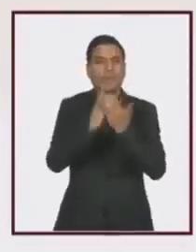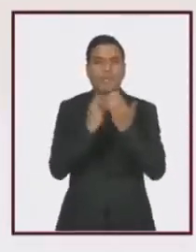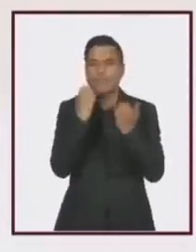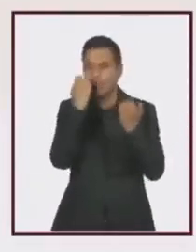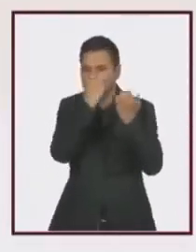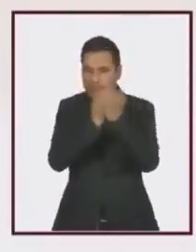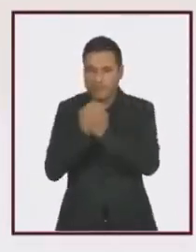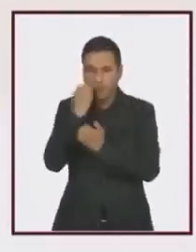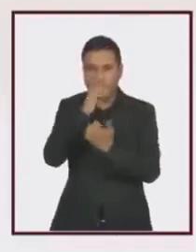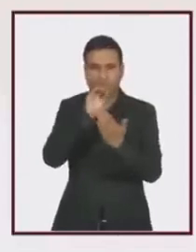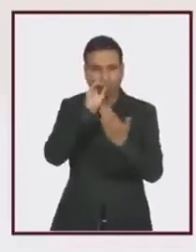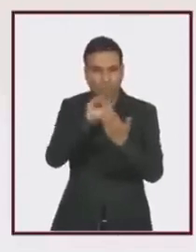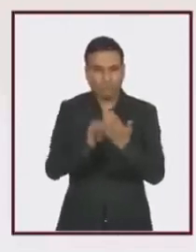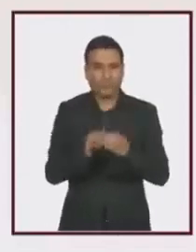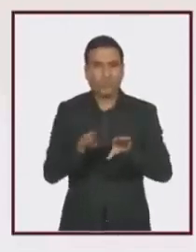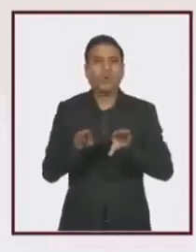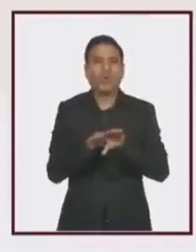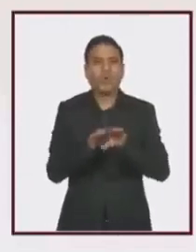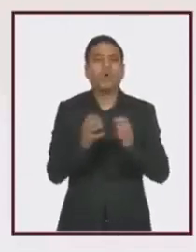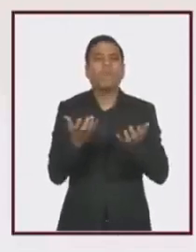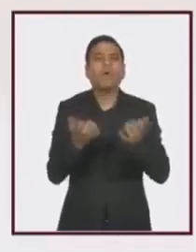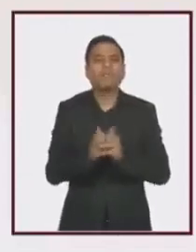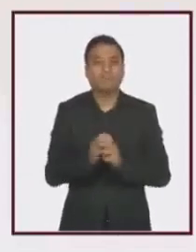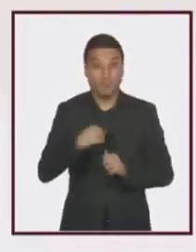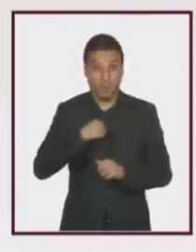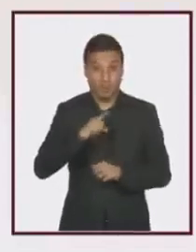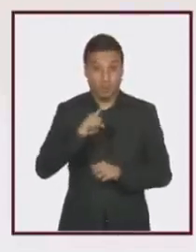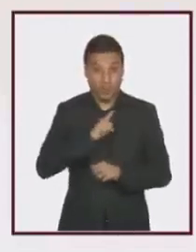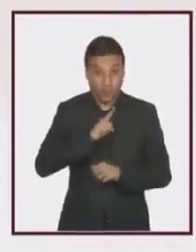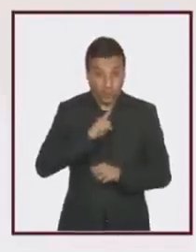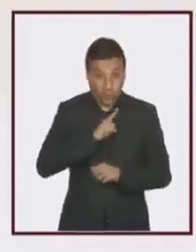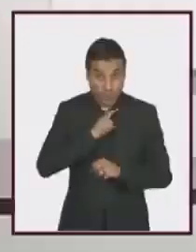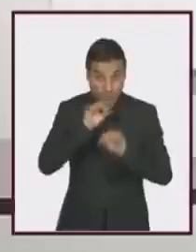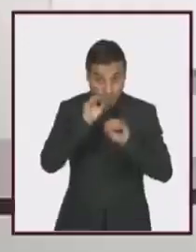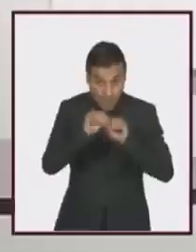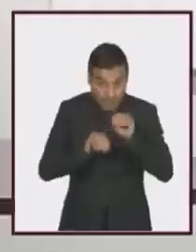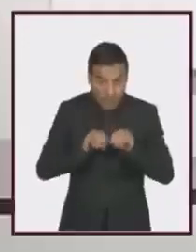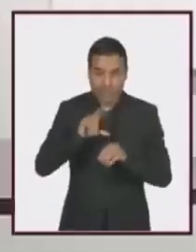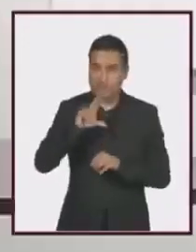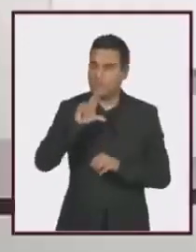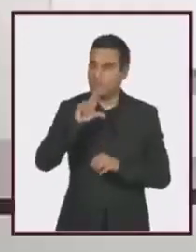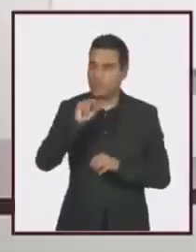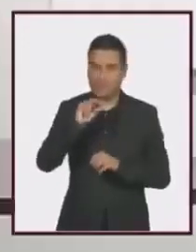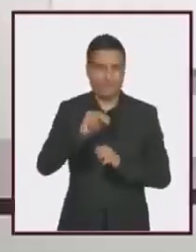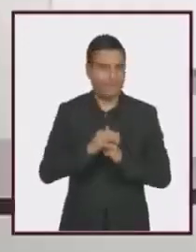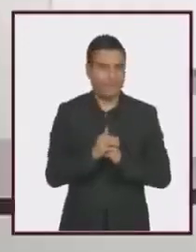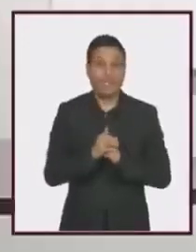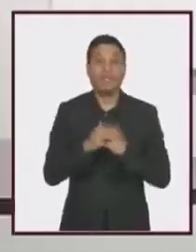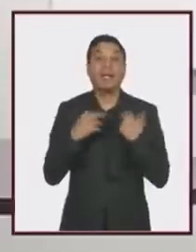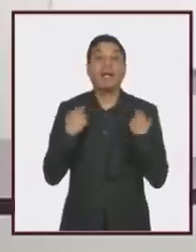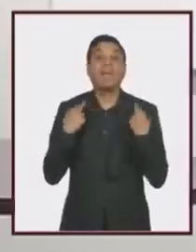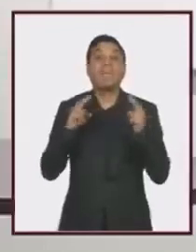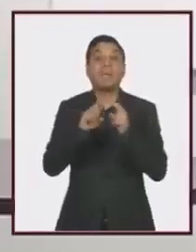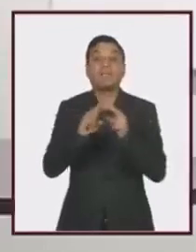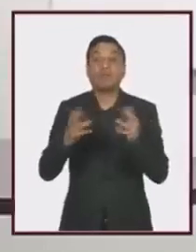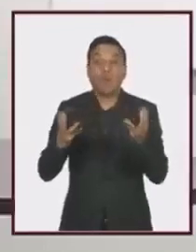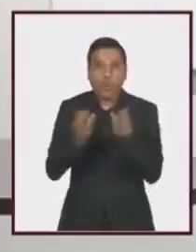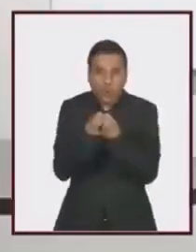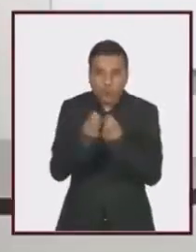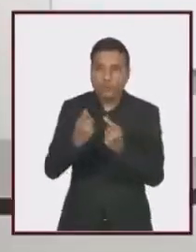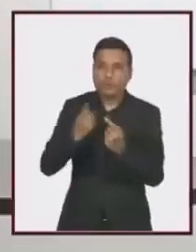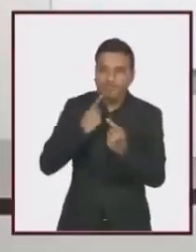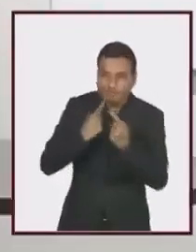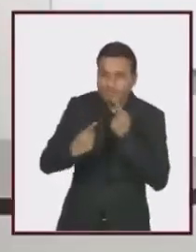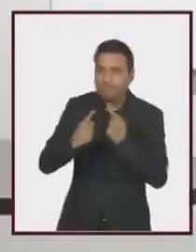desarrolla de manera individual, se desarrolla en colectivo, con el conjunto de los maestros de toda la